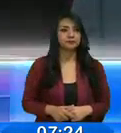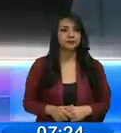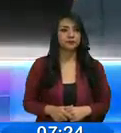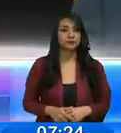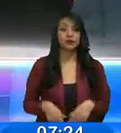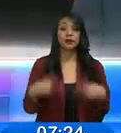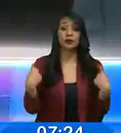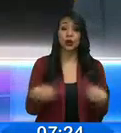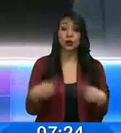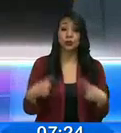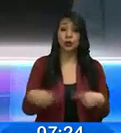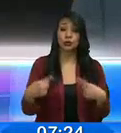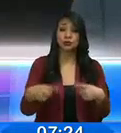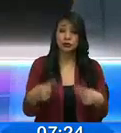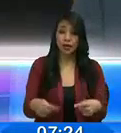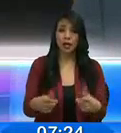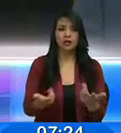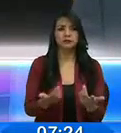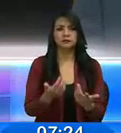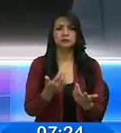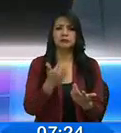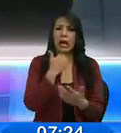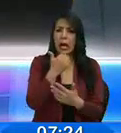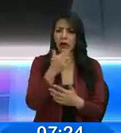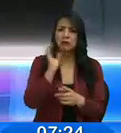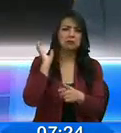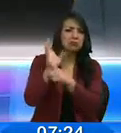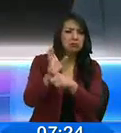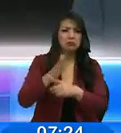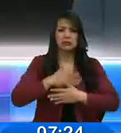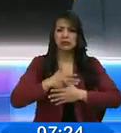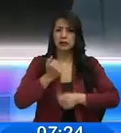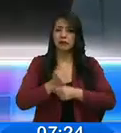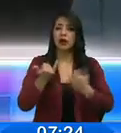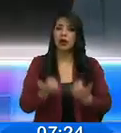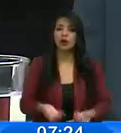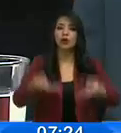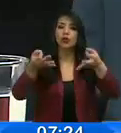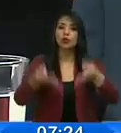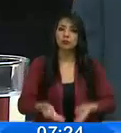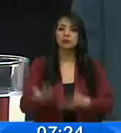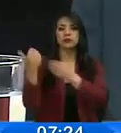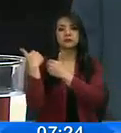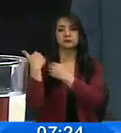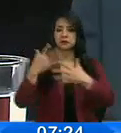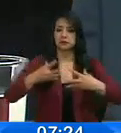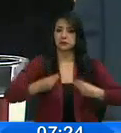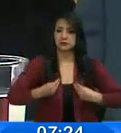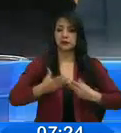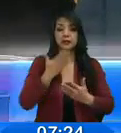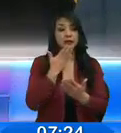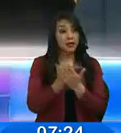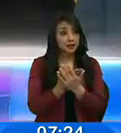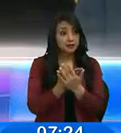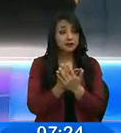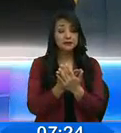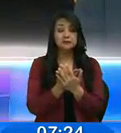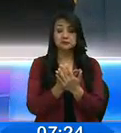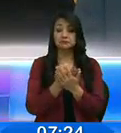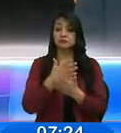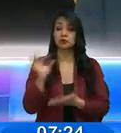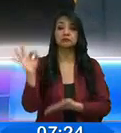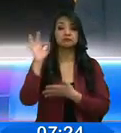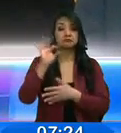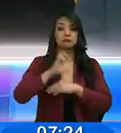se fijaron sesiones de trabajo para cumplir la tarea que se les encomendó. Gracias a ellos, en nombre del